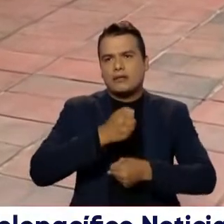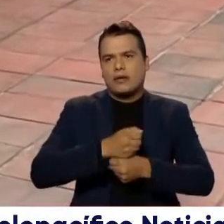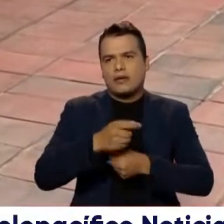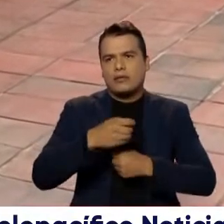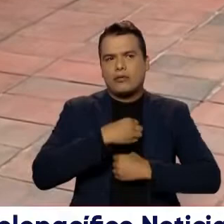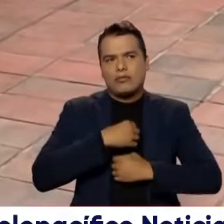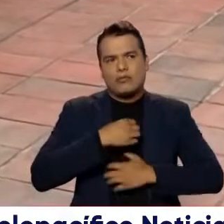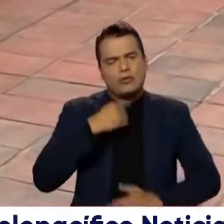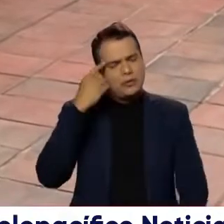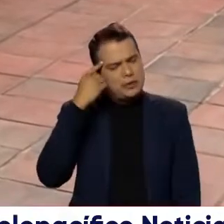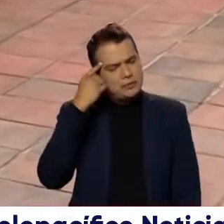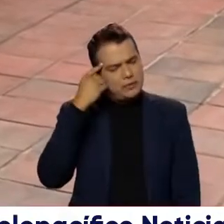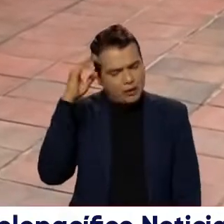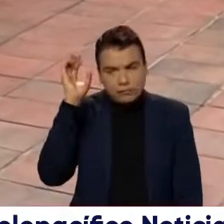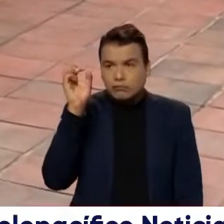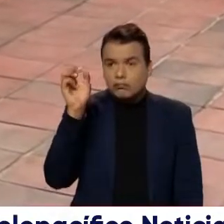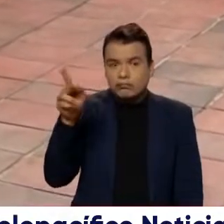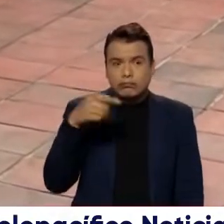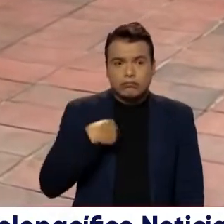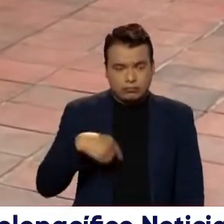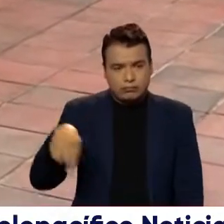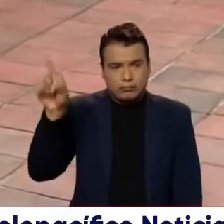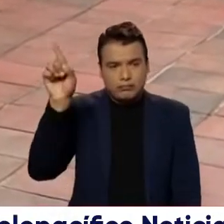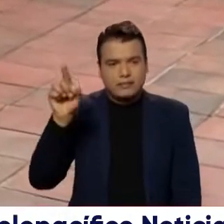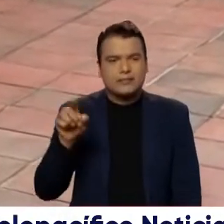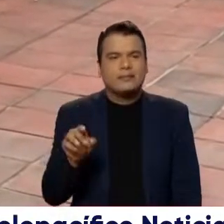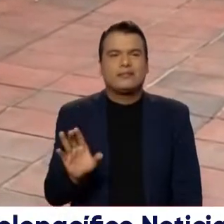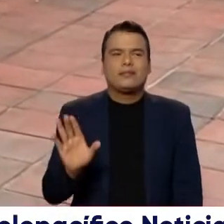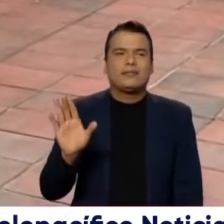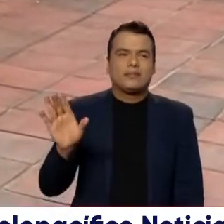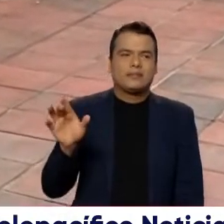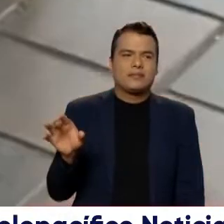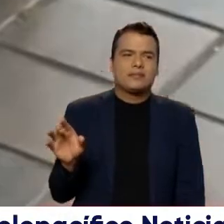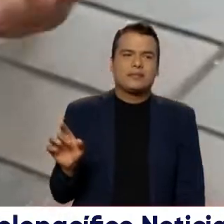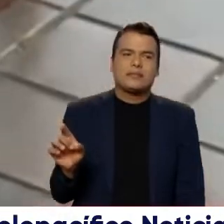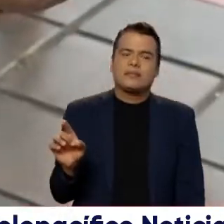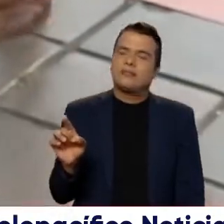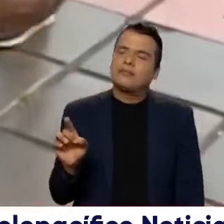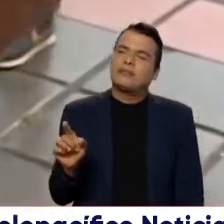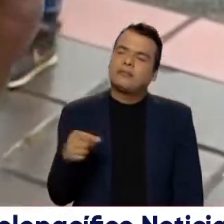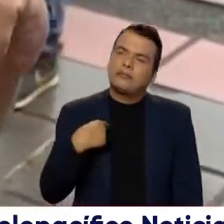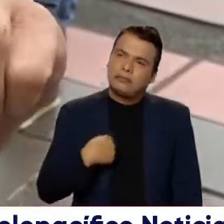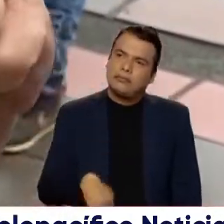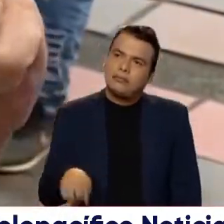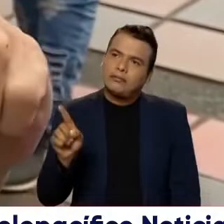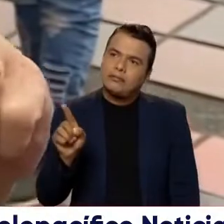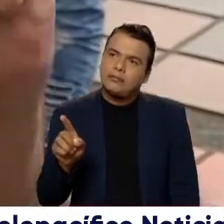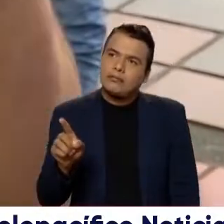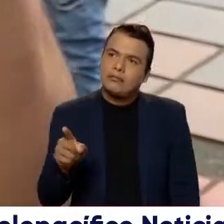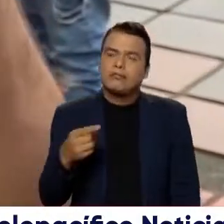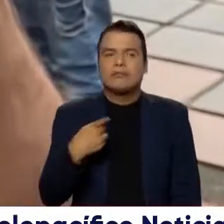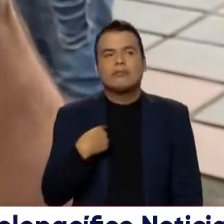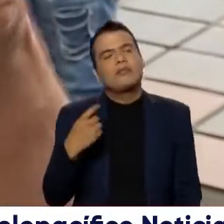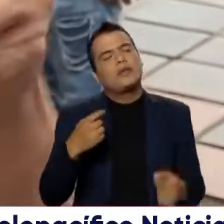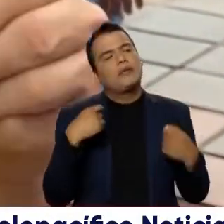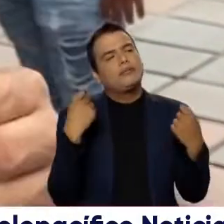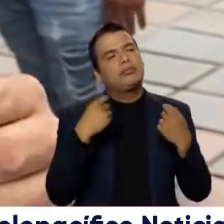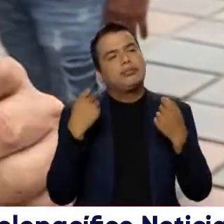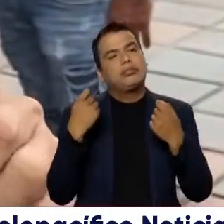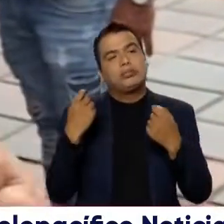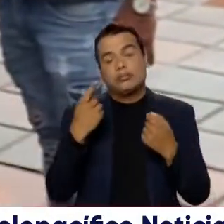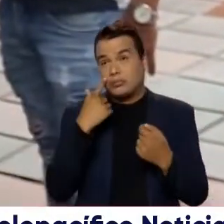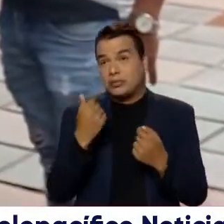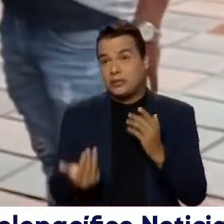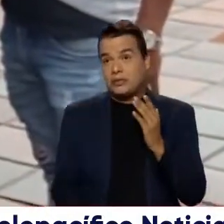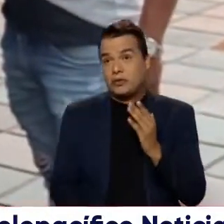yo, sin pensarlo dos veces, lo fui donde había una oportunidad y salimos a vender, y eso fue una novedad.